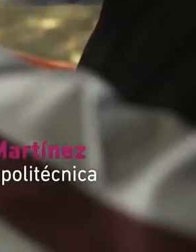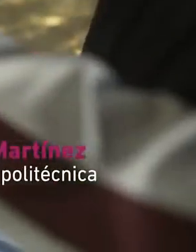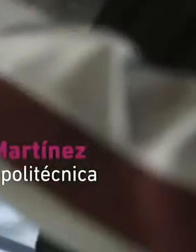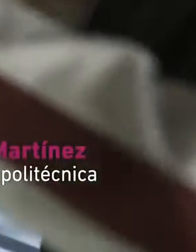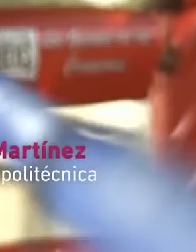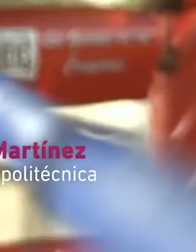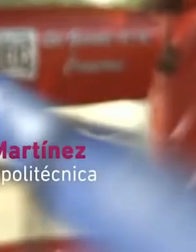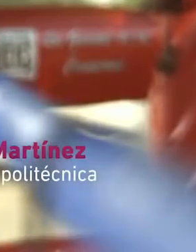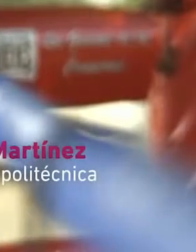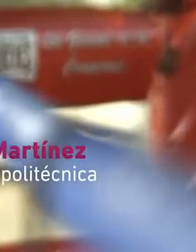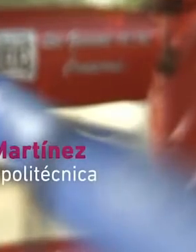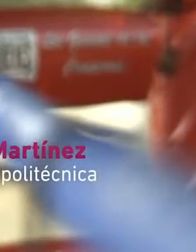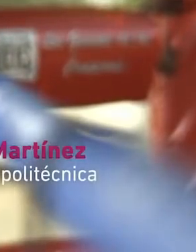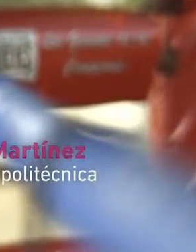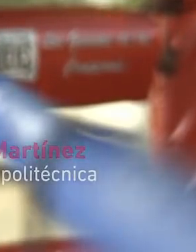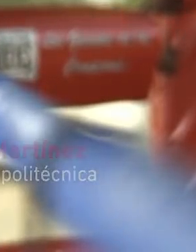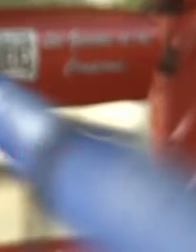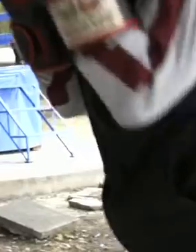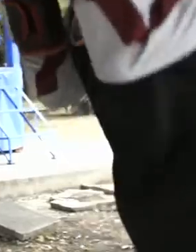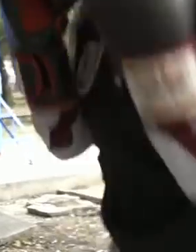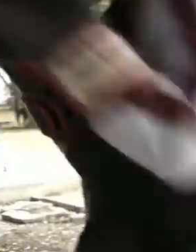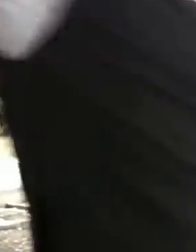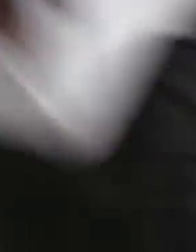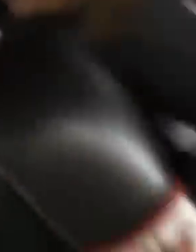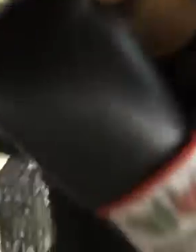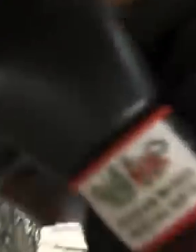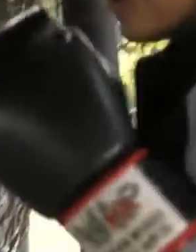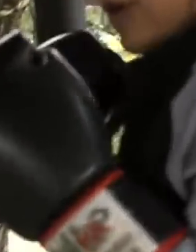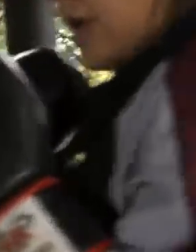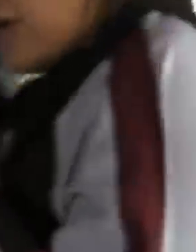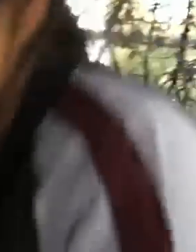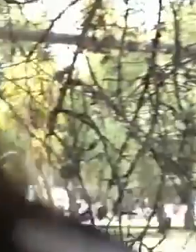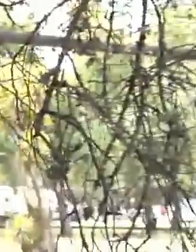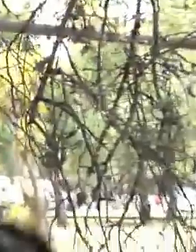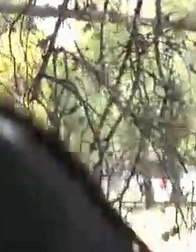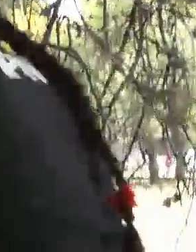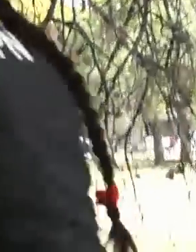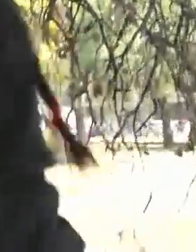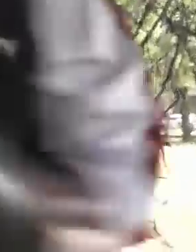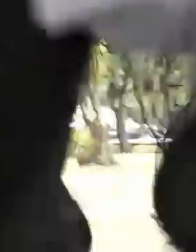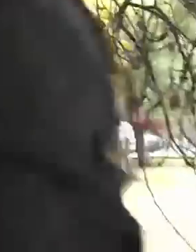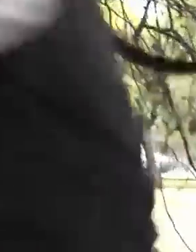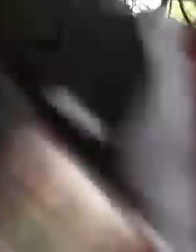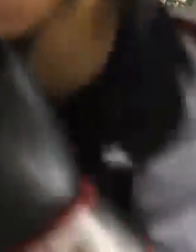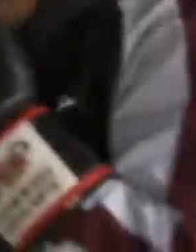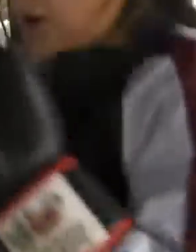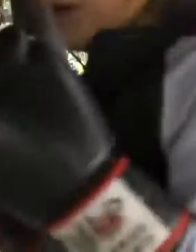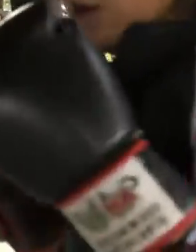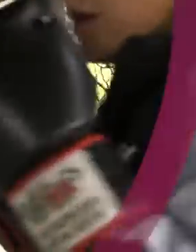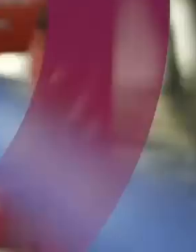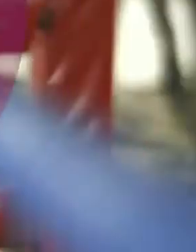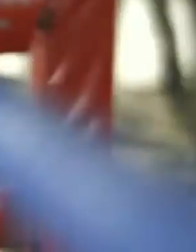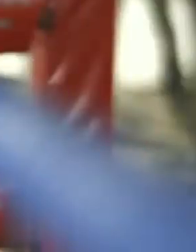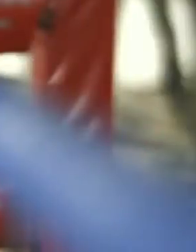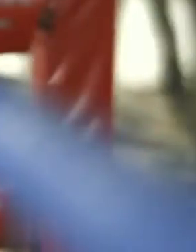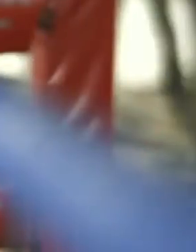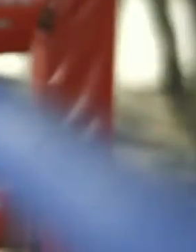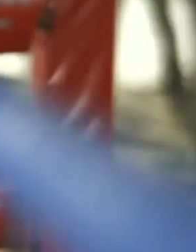trayectoria conociéndolos. Para mí regresar a clases fue felicidad. Esa emoción de sentir otra vez voy a regresar a mis instalaciones,